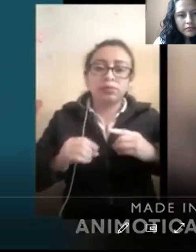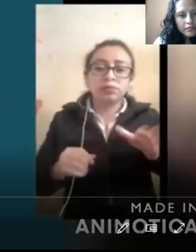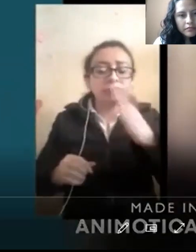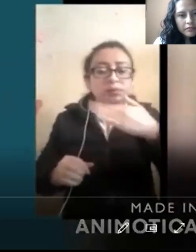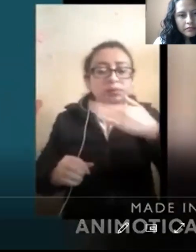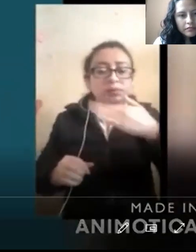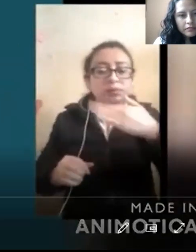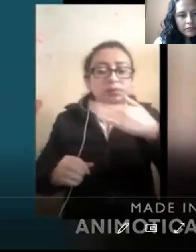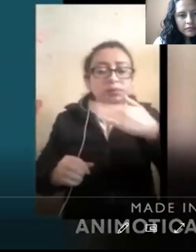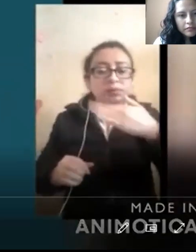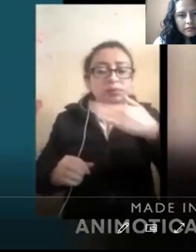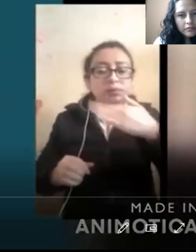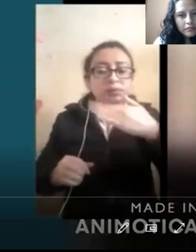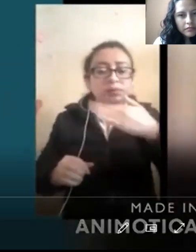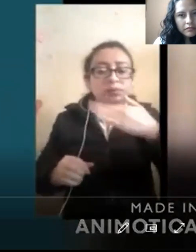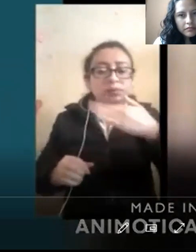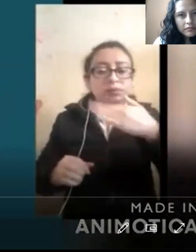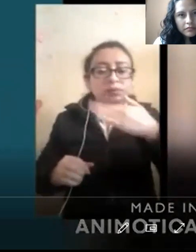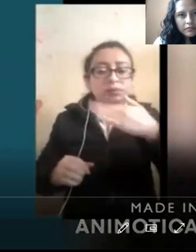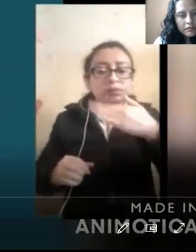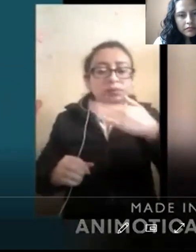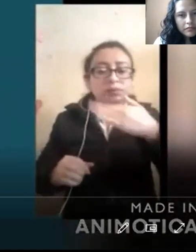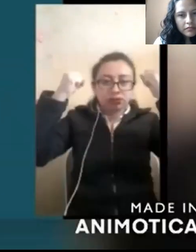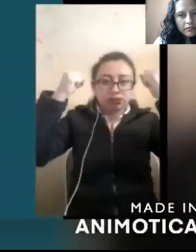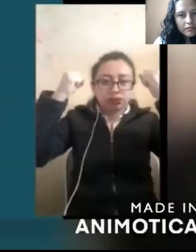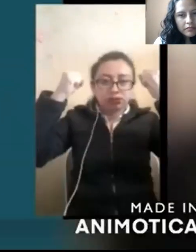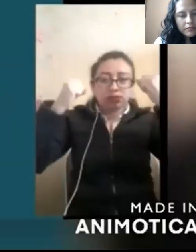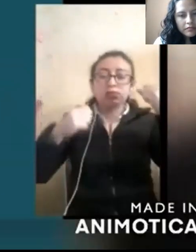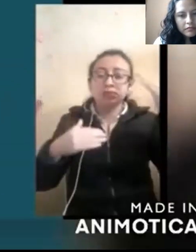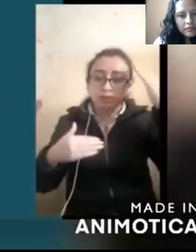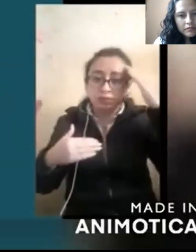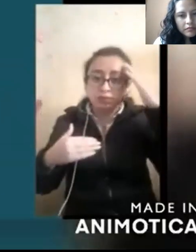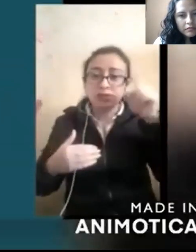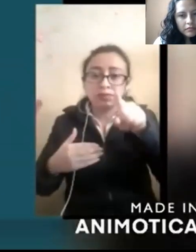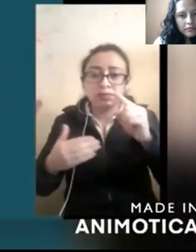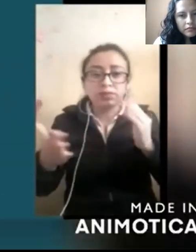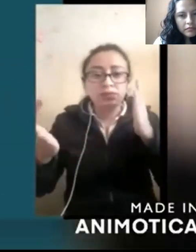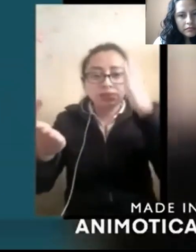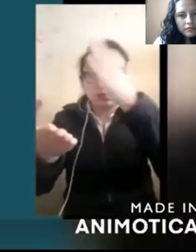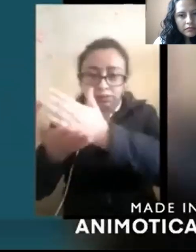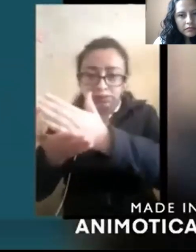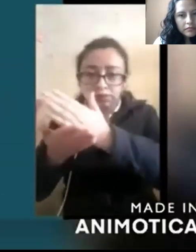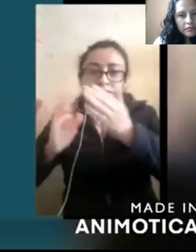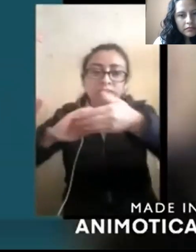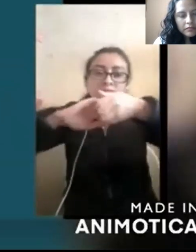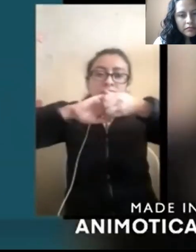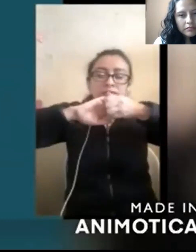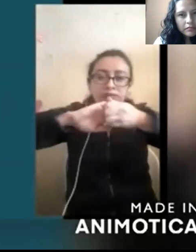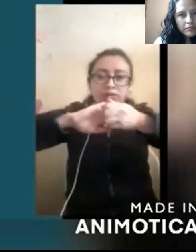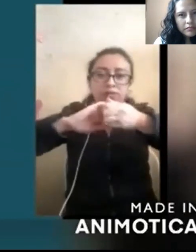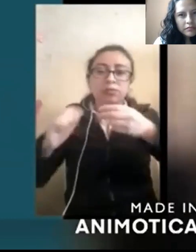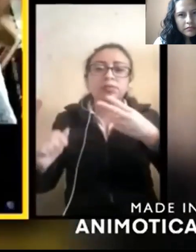vas a alcanzar. Felicidades, hijo. Te amo. En otro fondo se observan cada una de las fotografías de